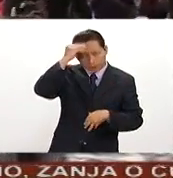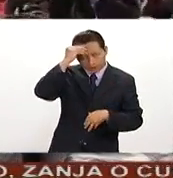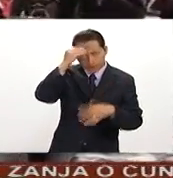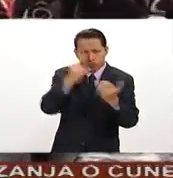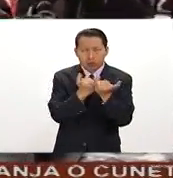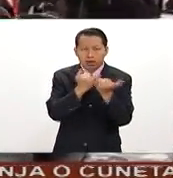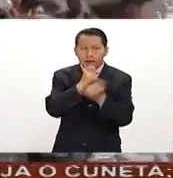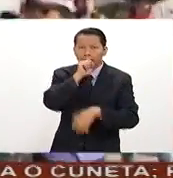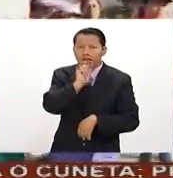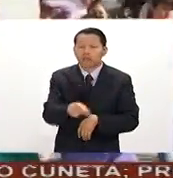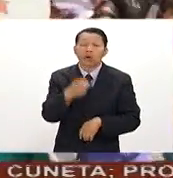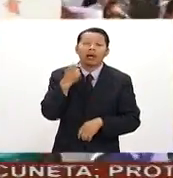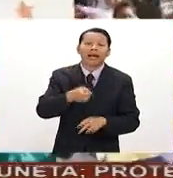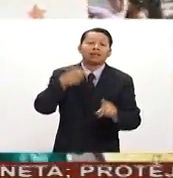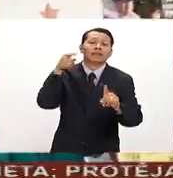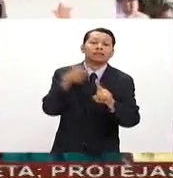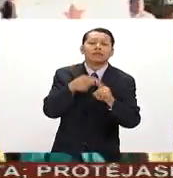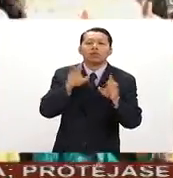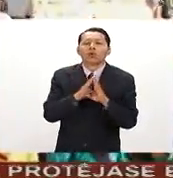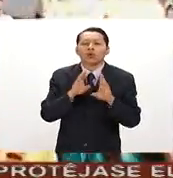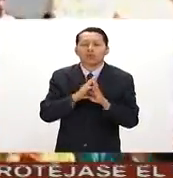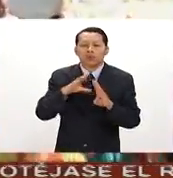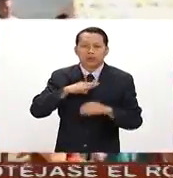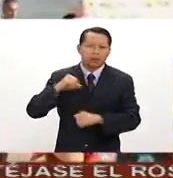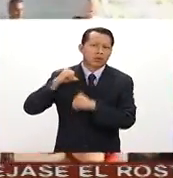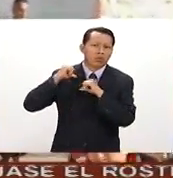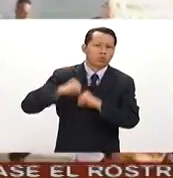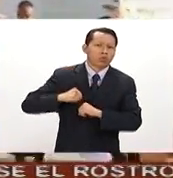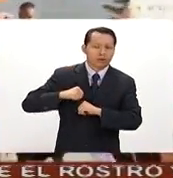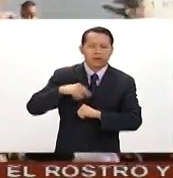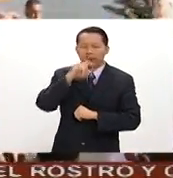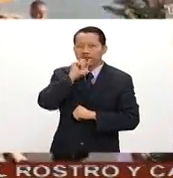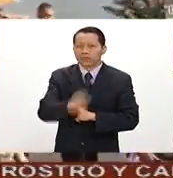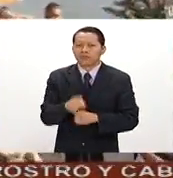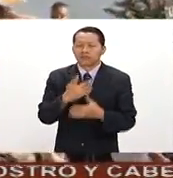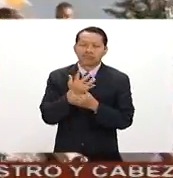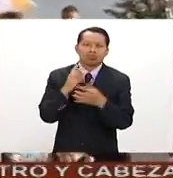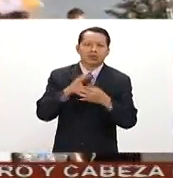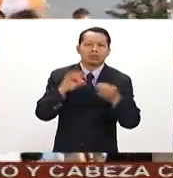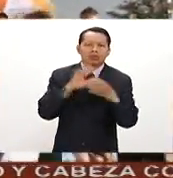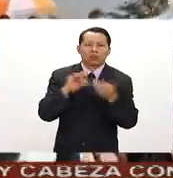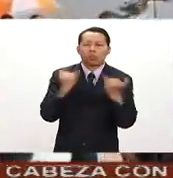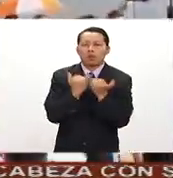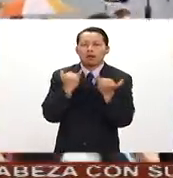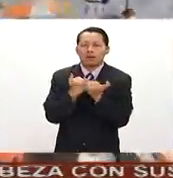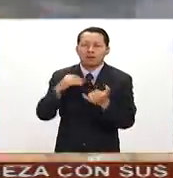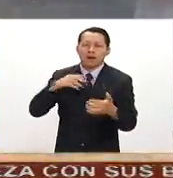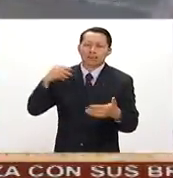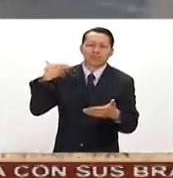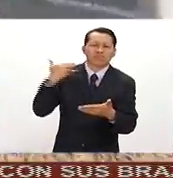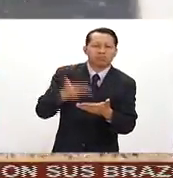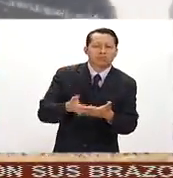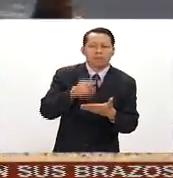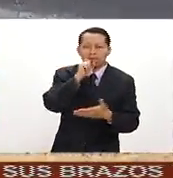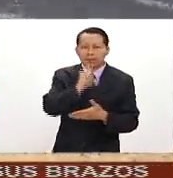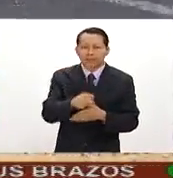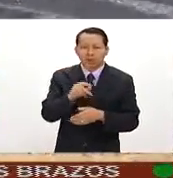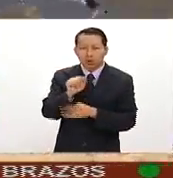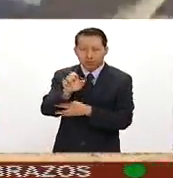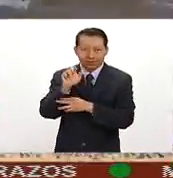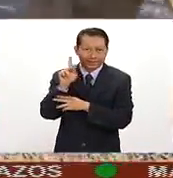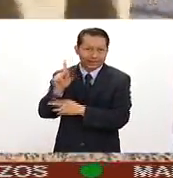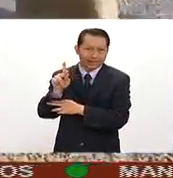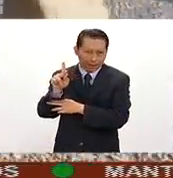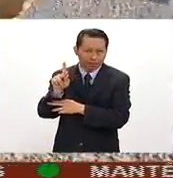enseñanza-aprendizaje. Sobre este aspecto, también las autoridades precisan que al igual que lo han venido realizando la Secretaría de